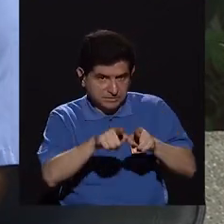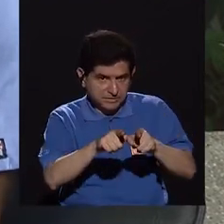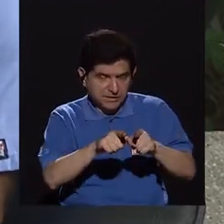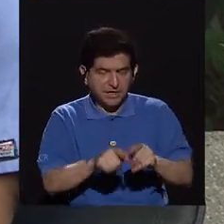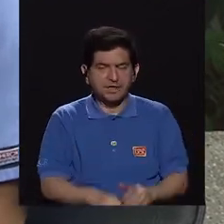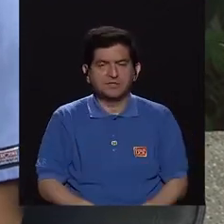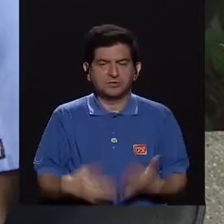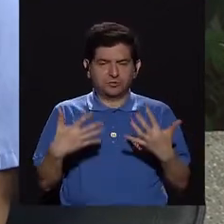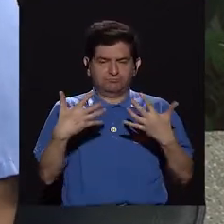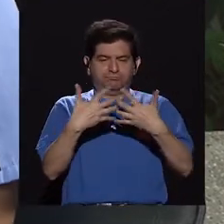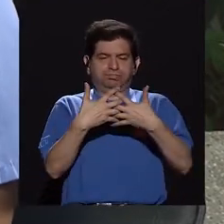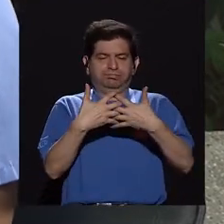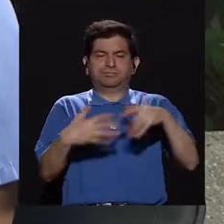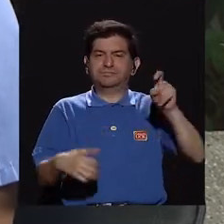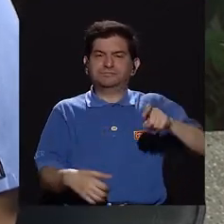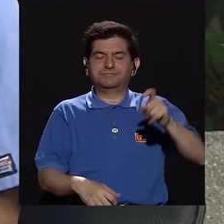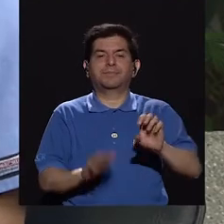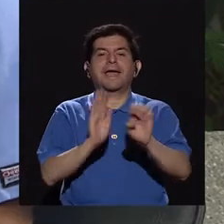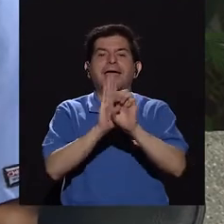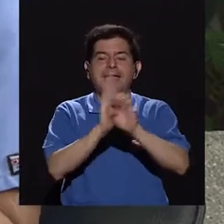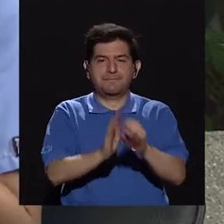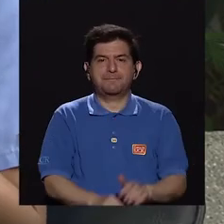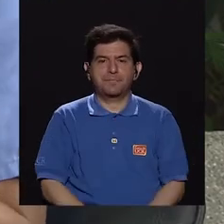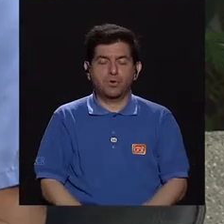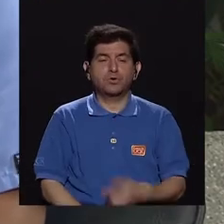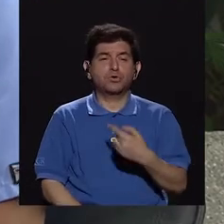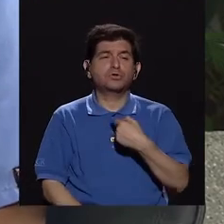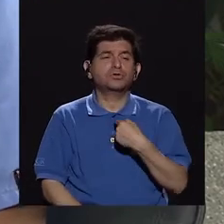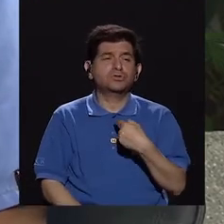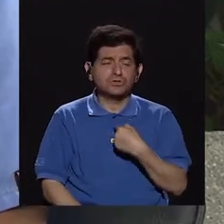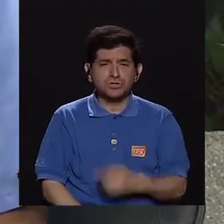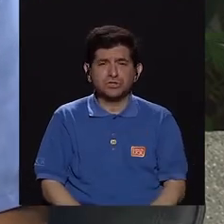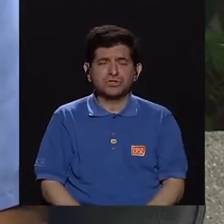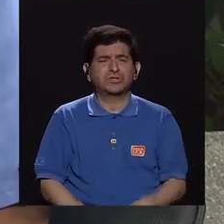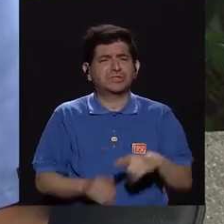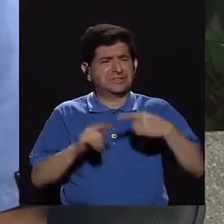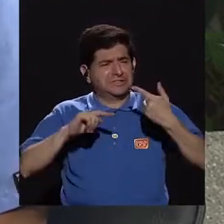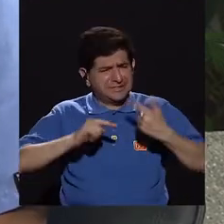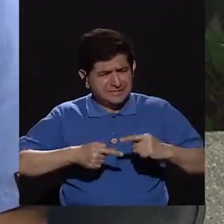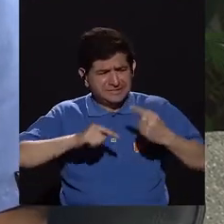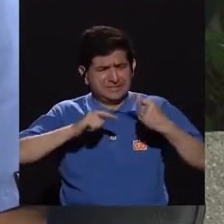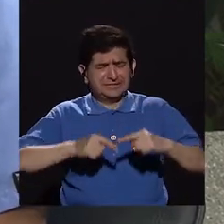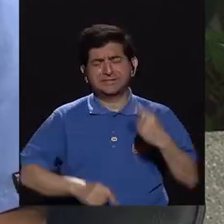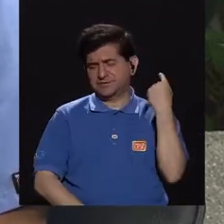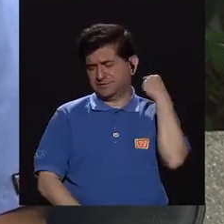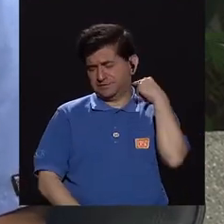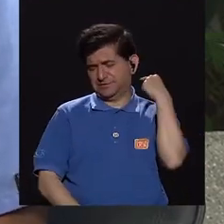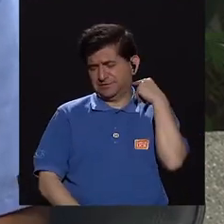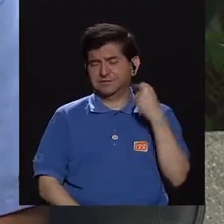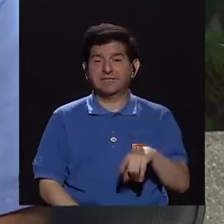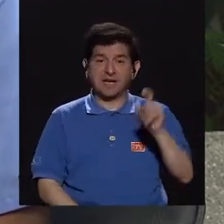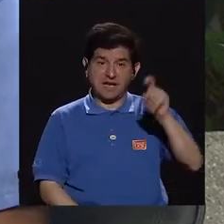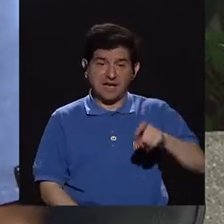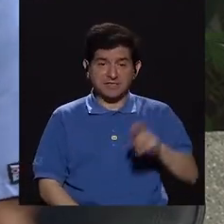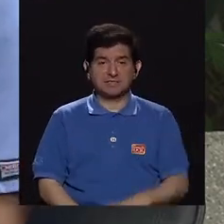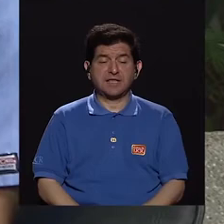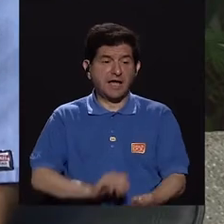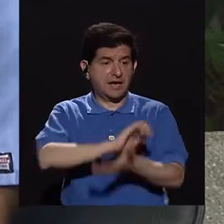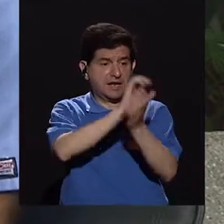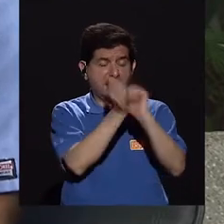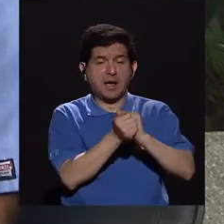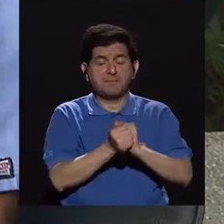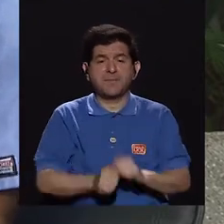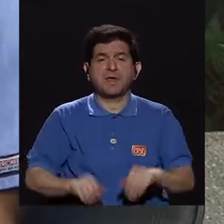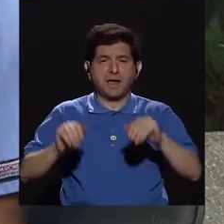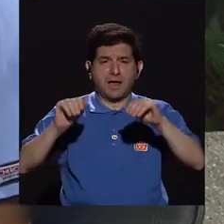que mejor se adapte a las necesidades. Por ejemplo, si tiendo a tener mucho dolor a nivel cervical, lo que necesito es